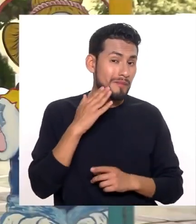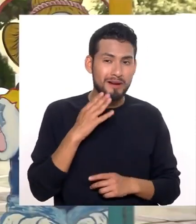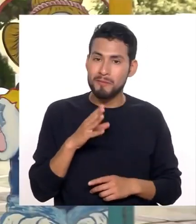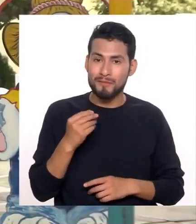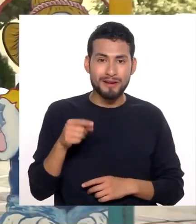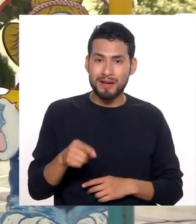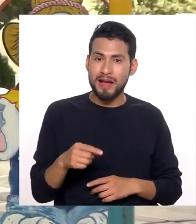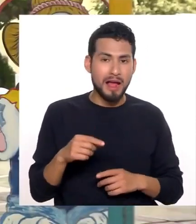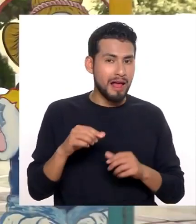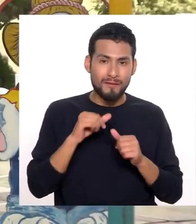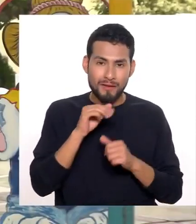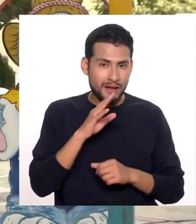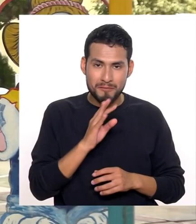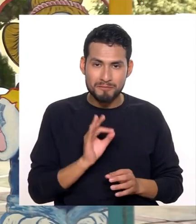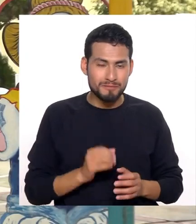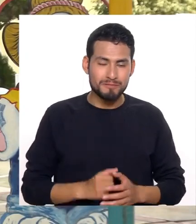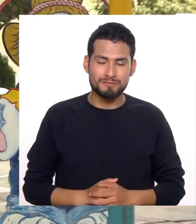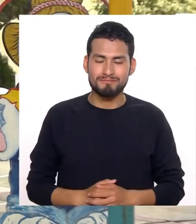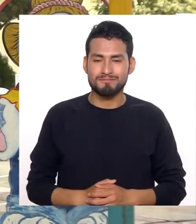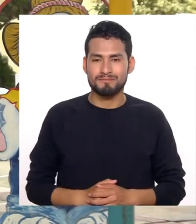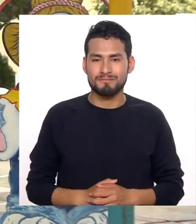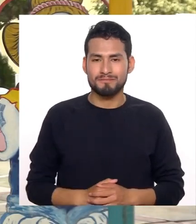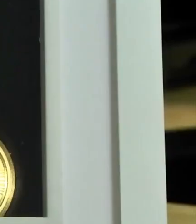porque ella aún no habla.